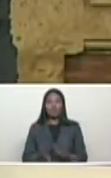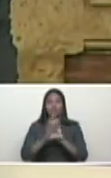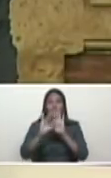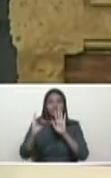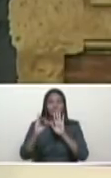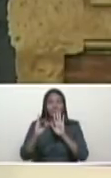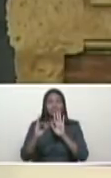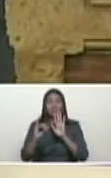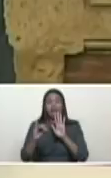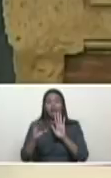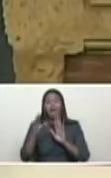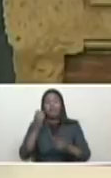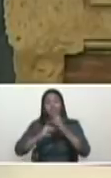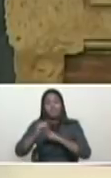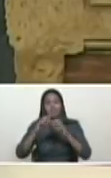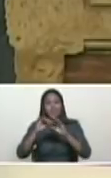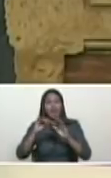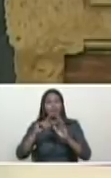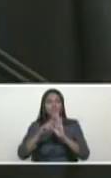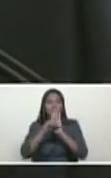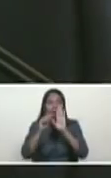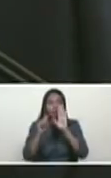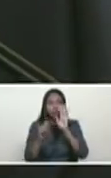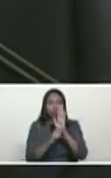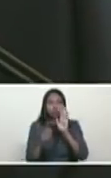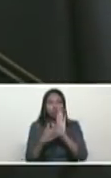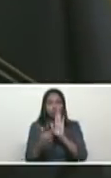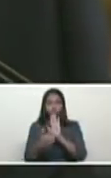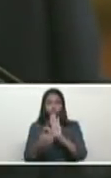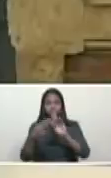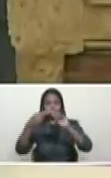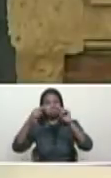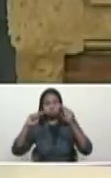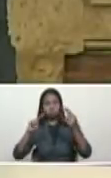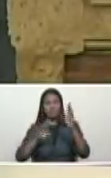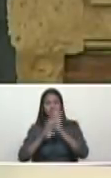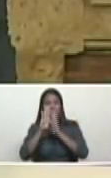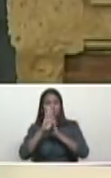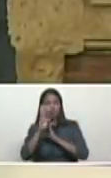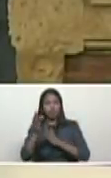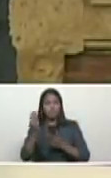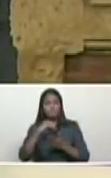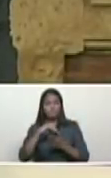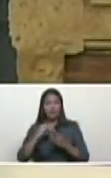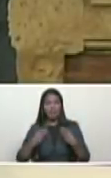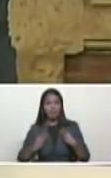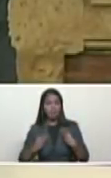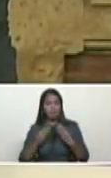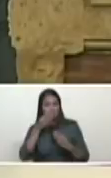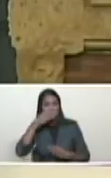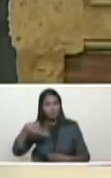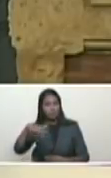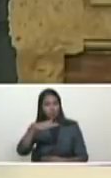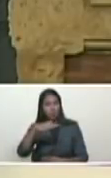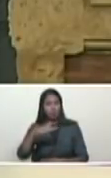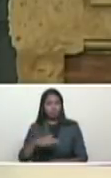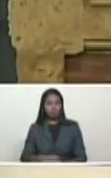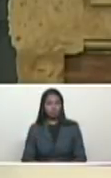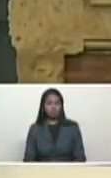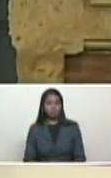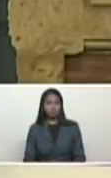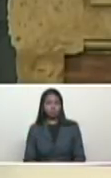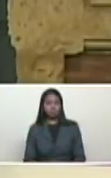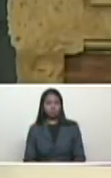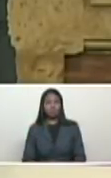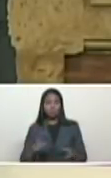en defensa del derecho a la paz al desarrollo a la vida de nuestro pueblo que